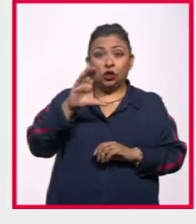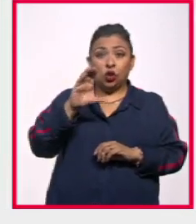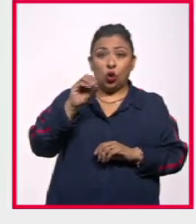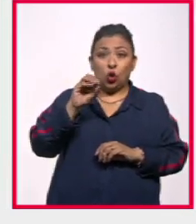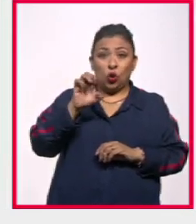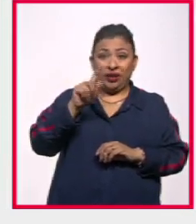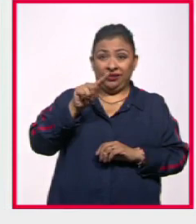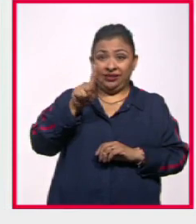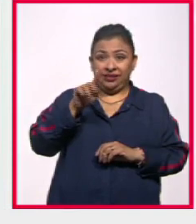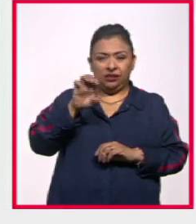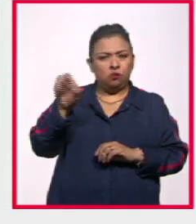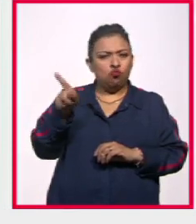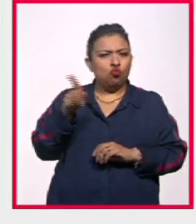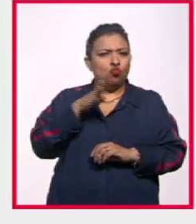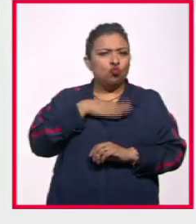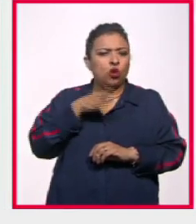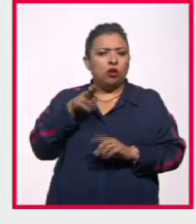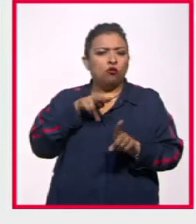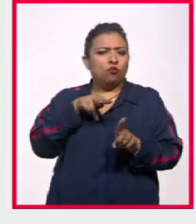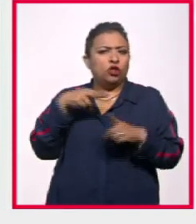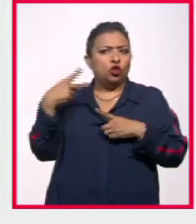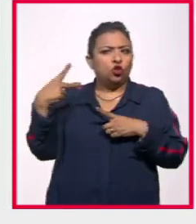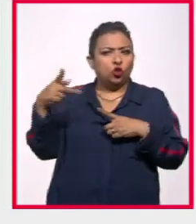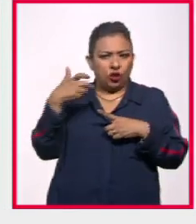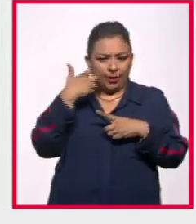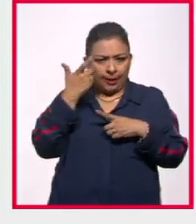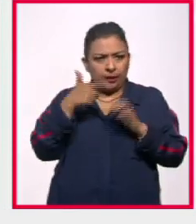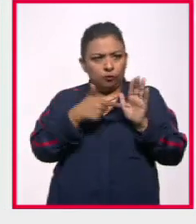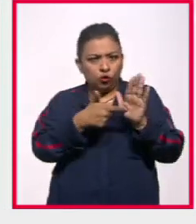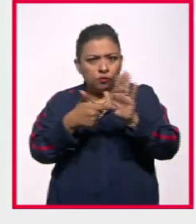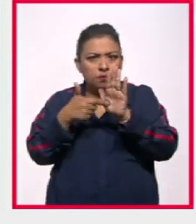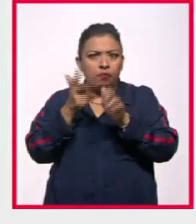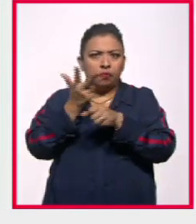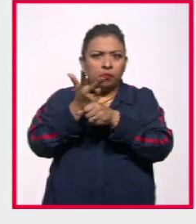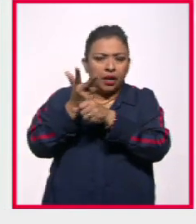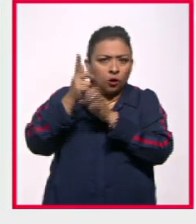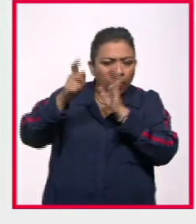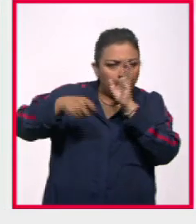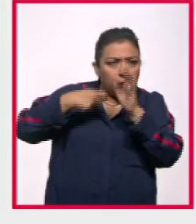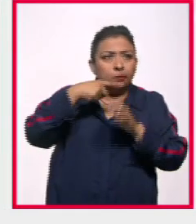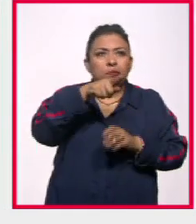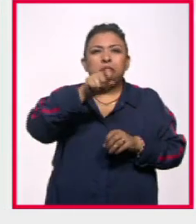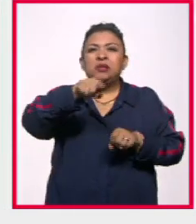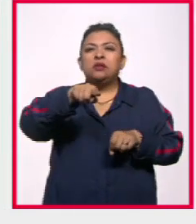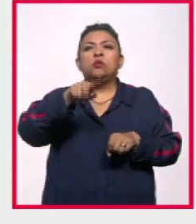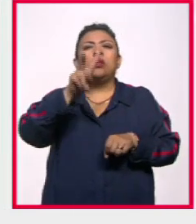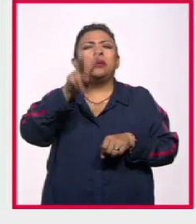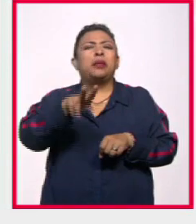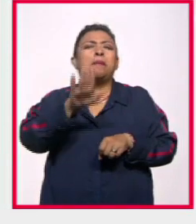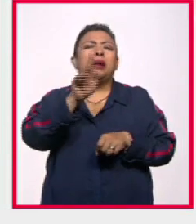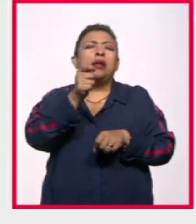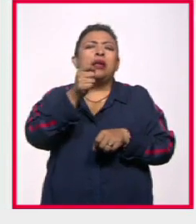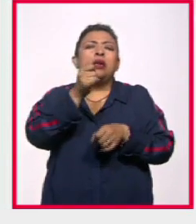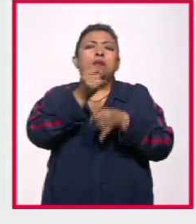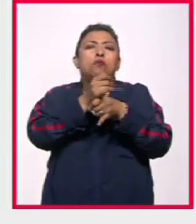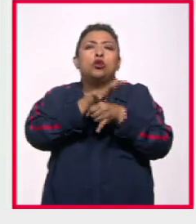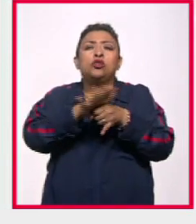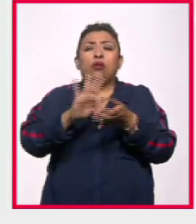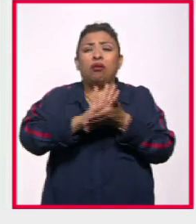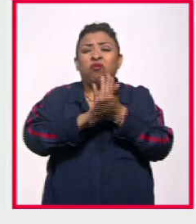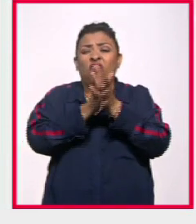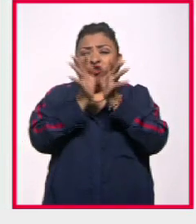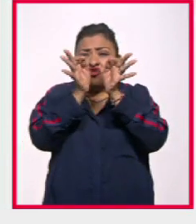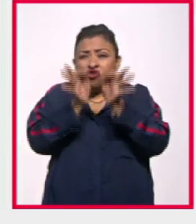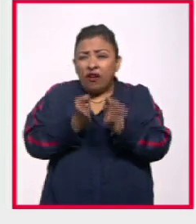fue muy generoso con la visión que queríamos traer a la película. Como suele suceder, es casi imposible hacer una adaptación fiel de la